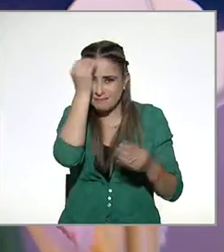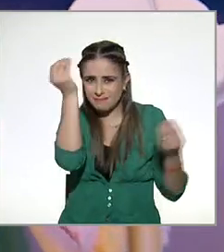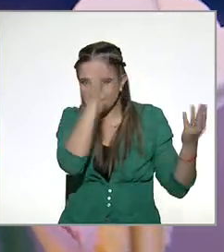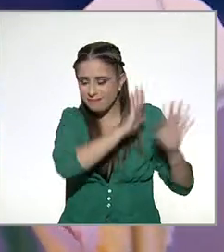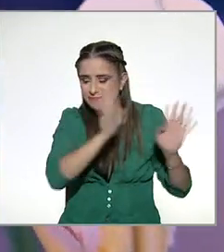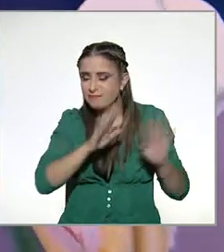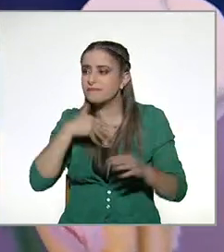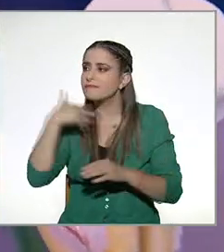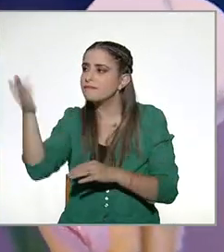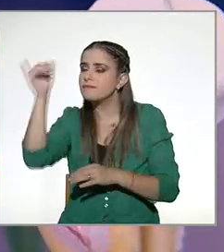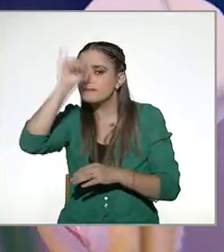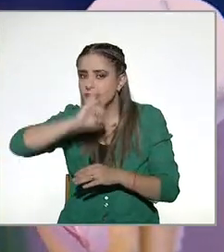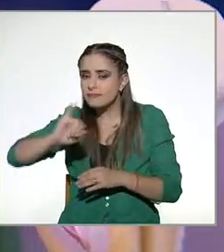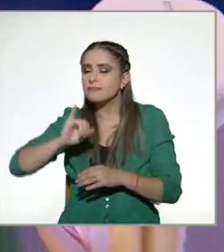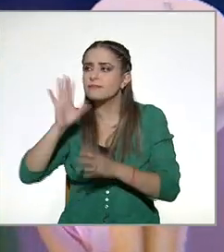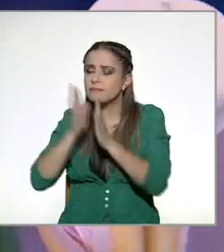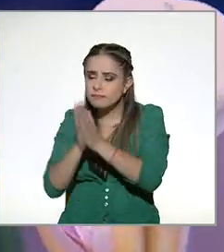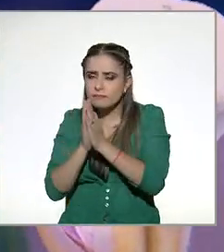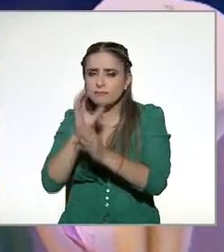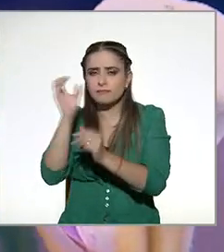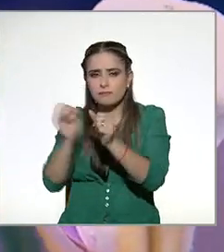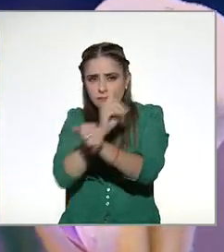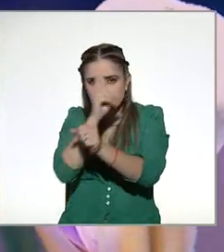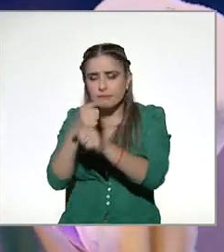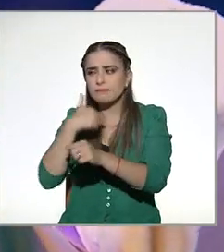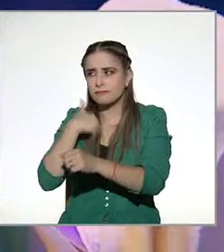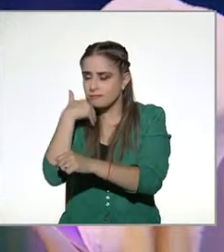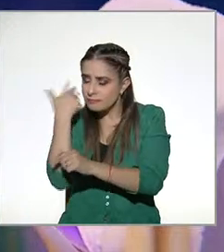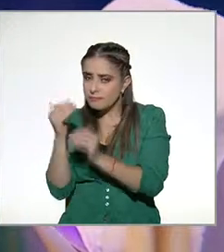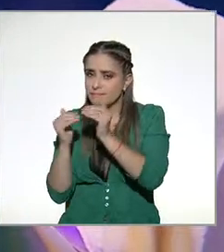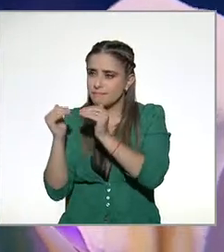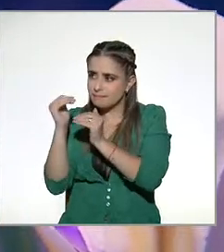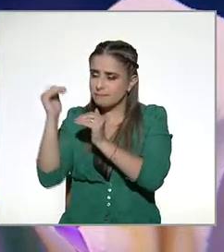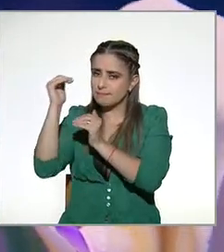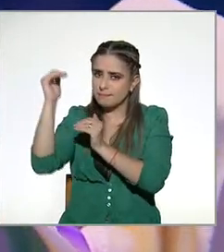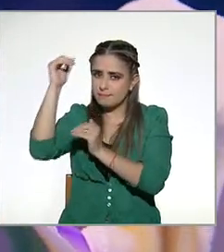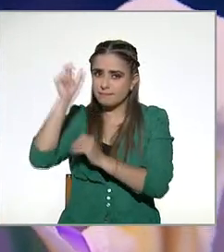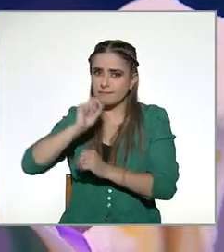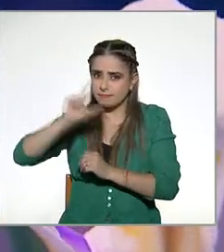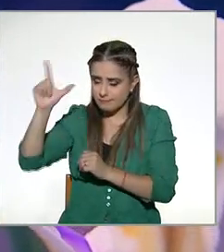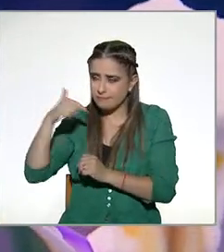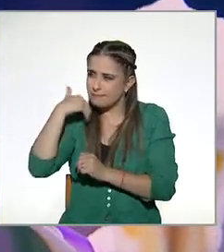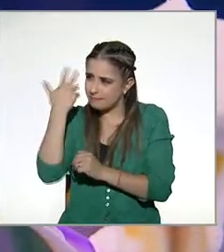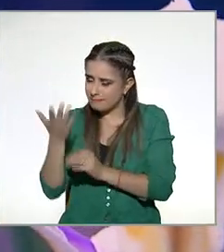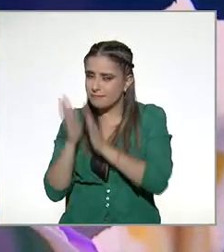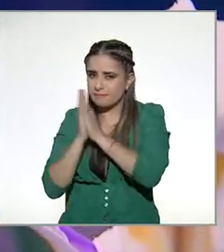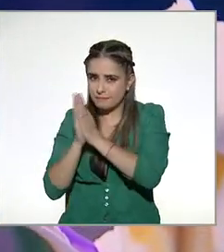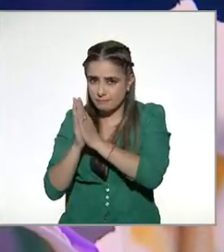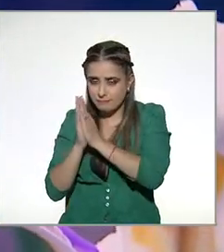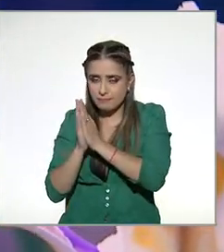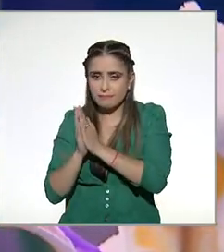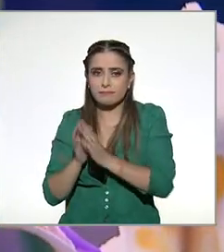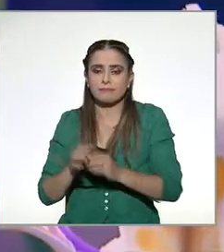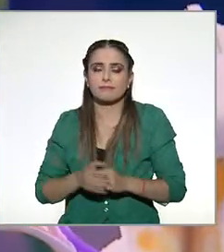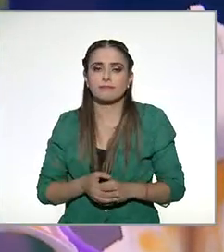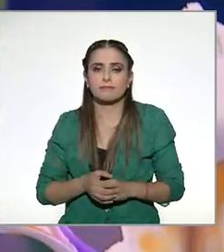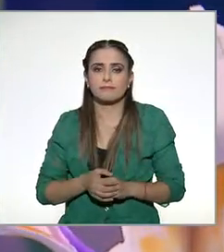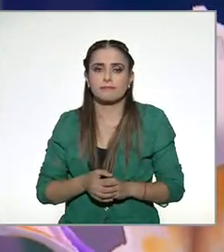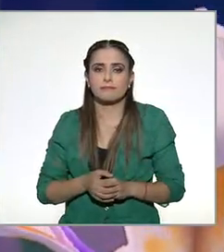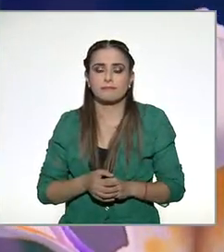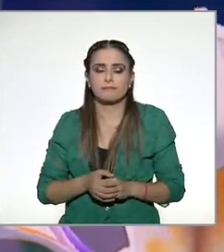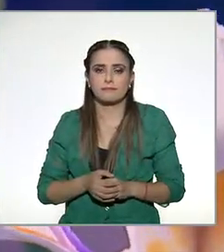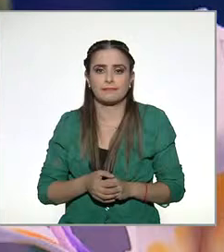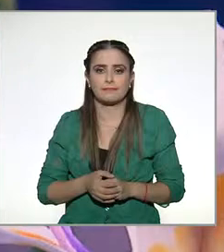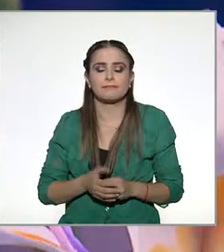jefes y les pedía, pues es una oportunidad para crecer y estar profesionalmente, pero sí tuve